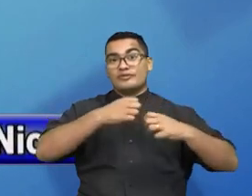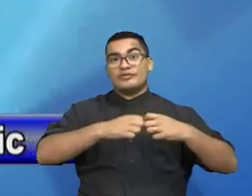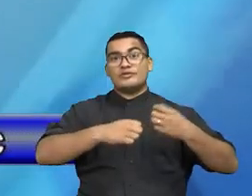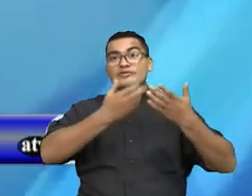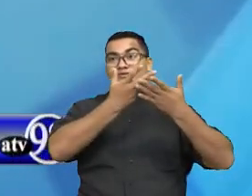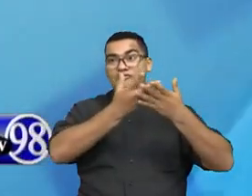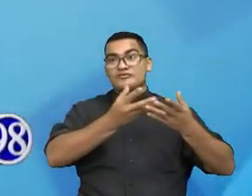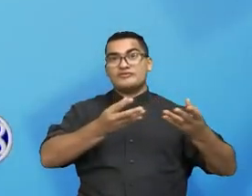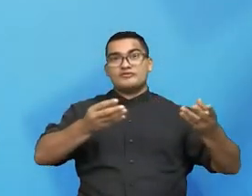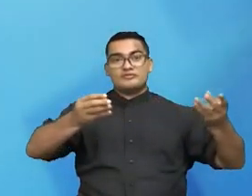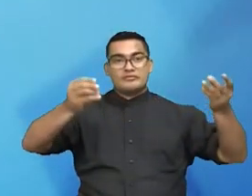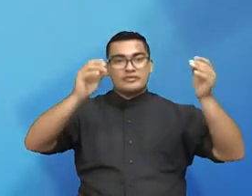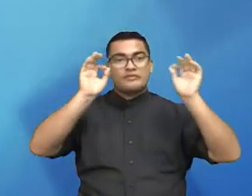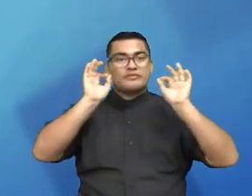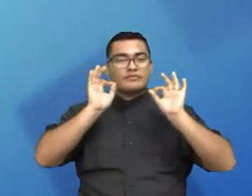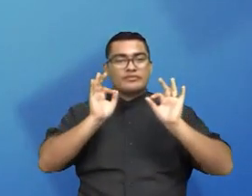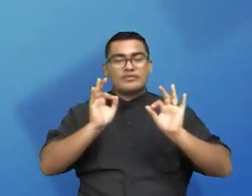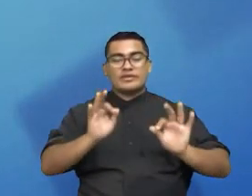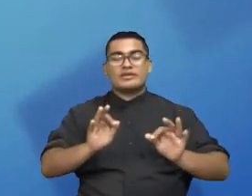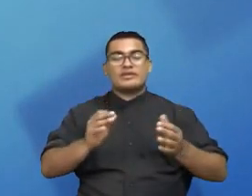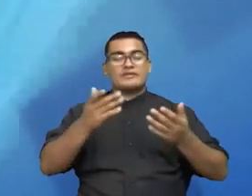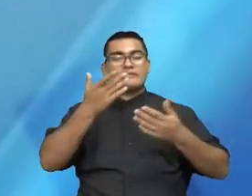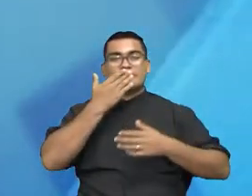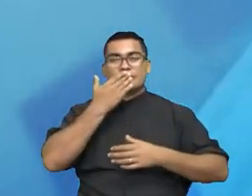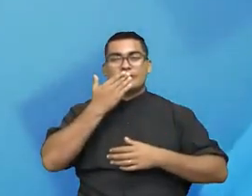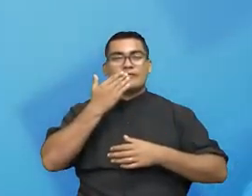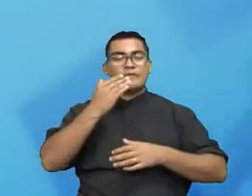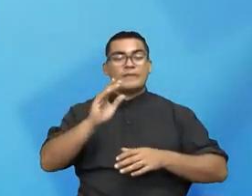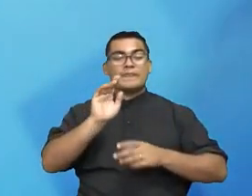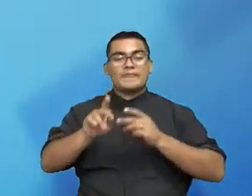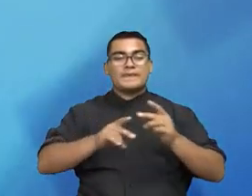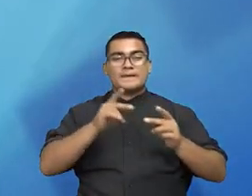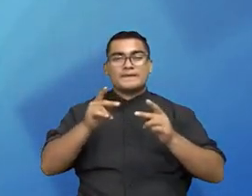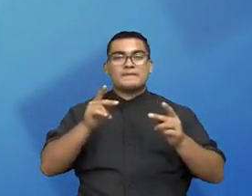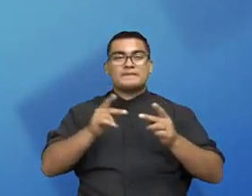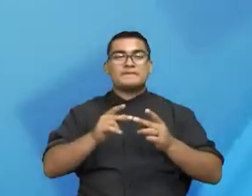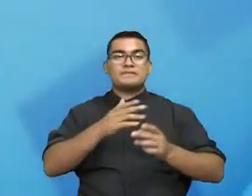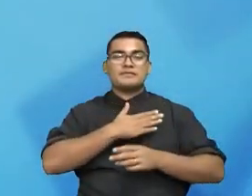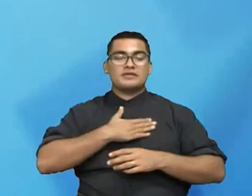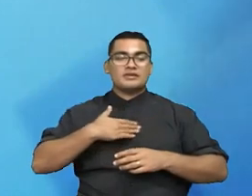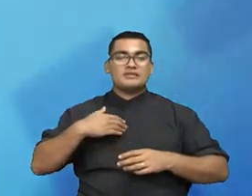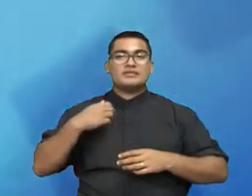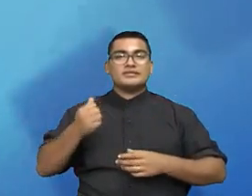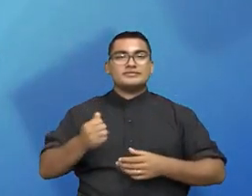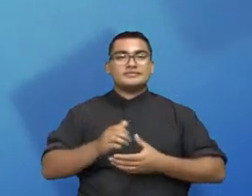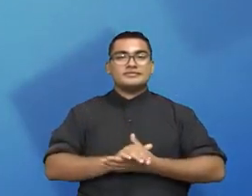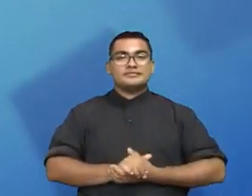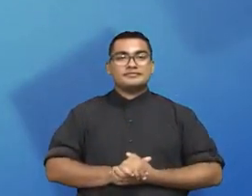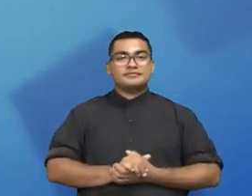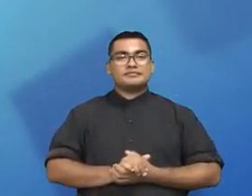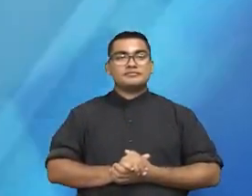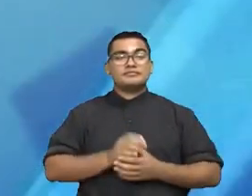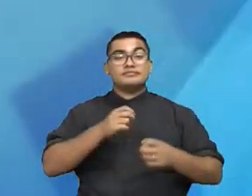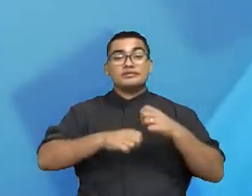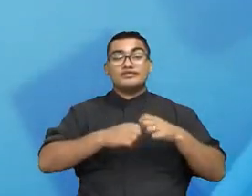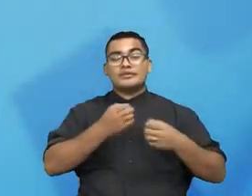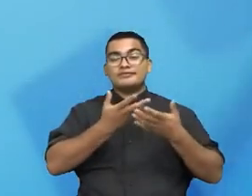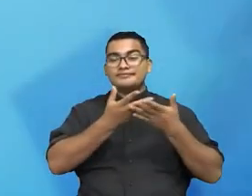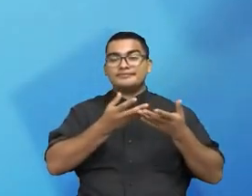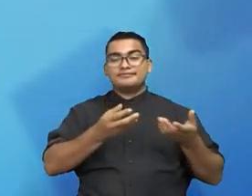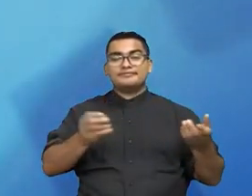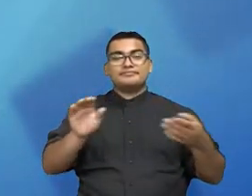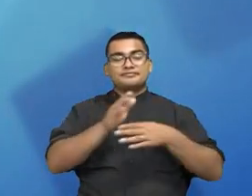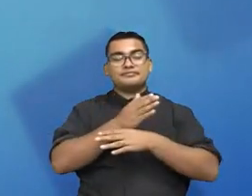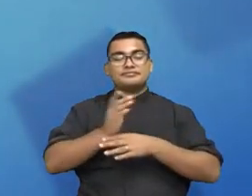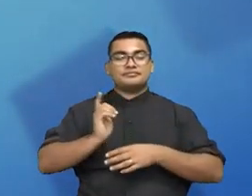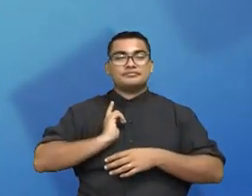trabajamos para encontrar las soluciones, las mejores soluciones para los problemas o las diferencias